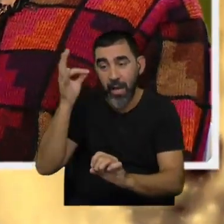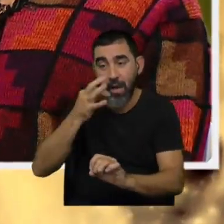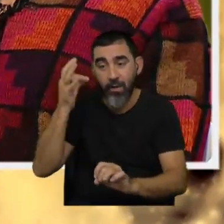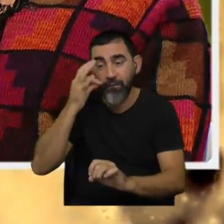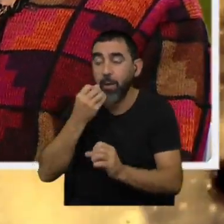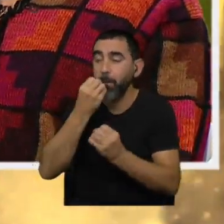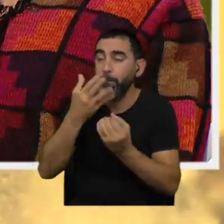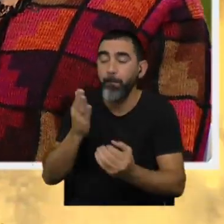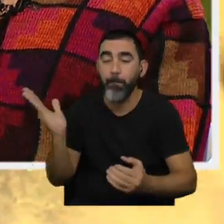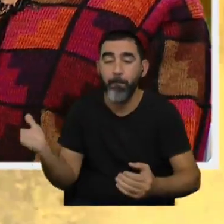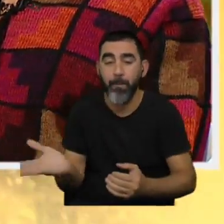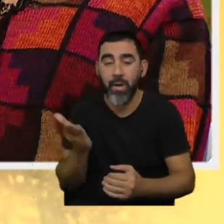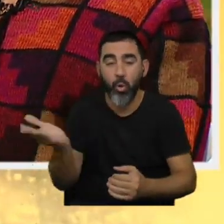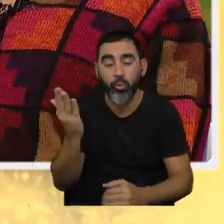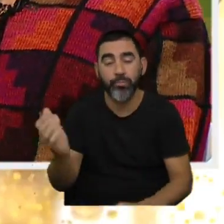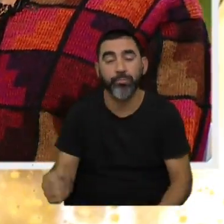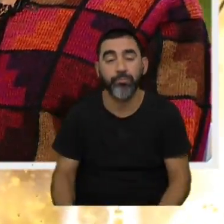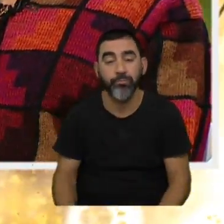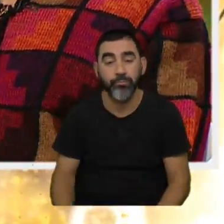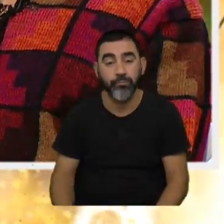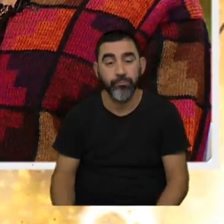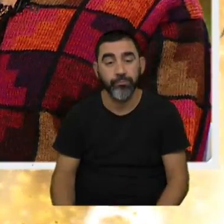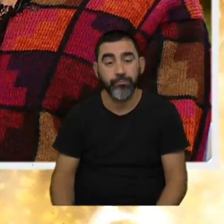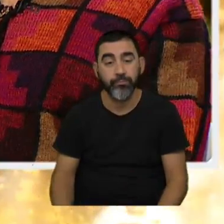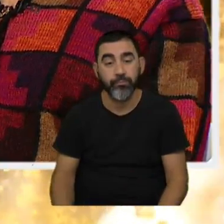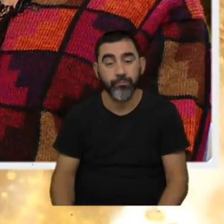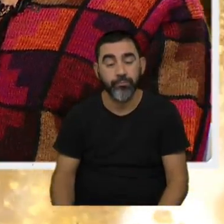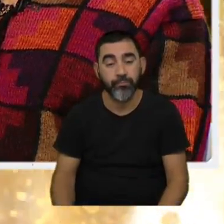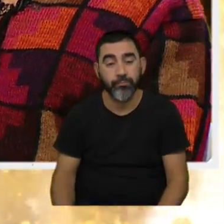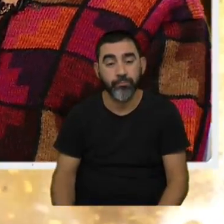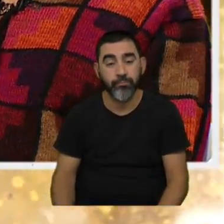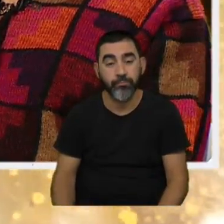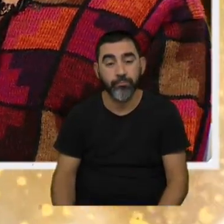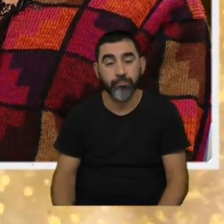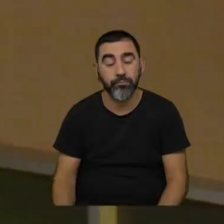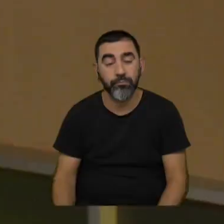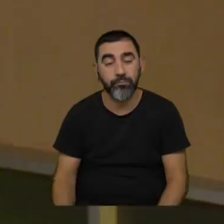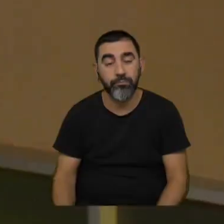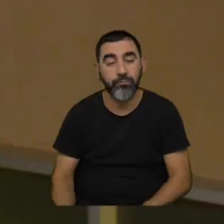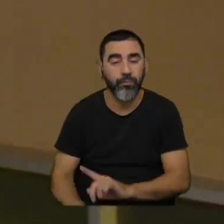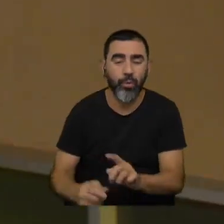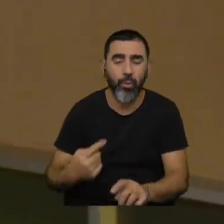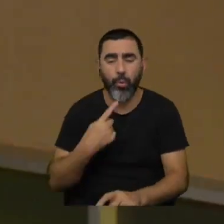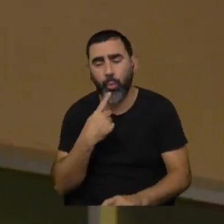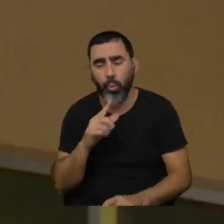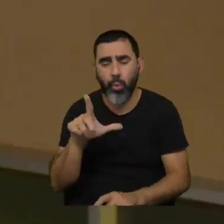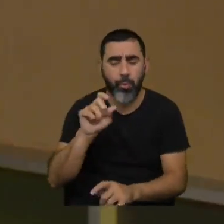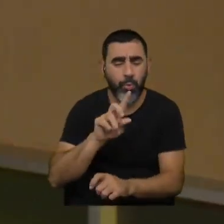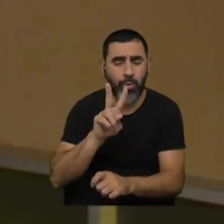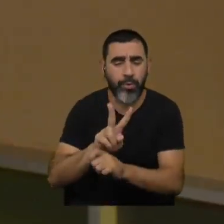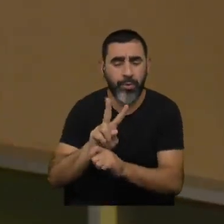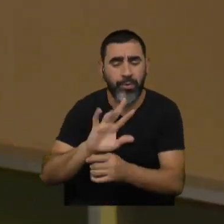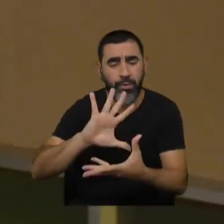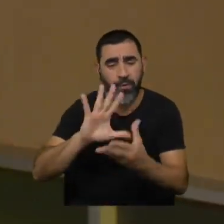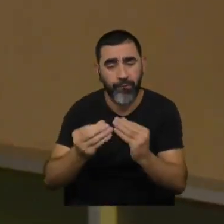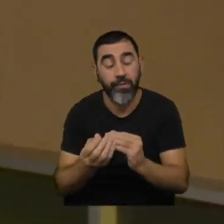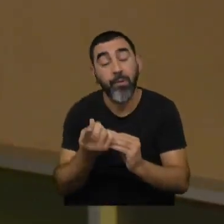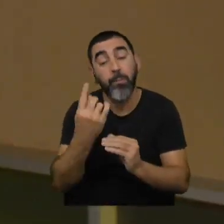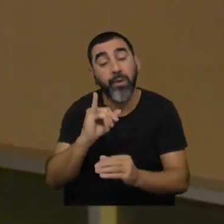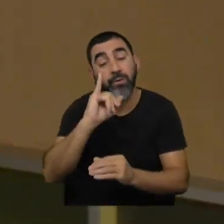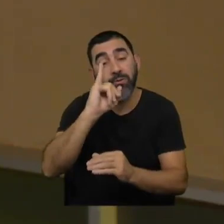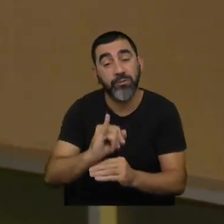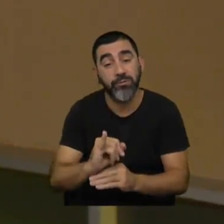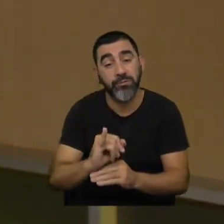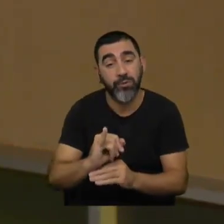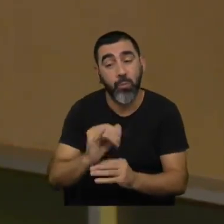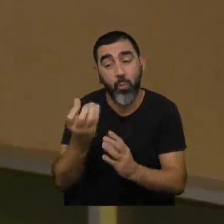la producción. Claro. Sí, además, digamos, más allá de que no vamos a cuestionar o a defender un modelo, pero aún los